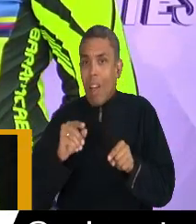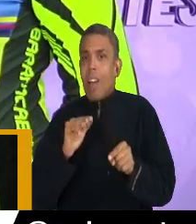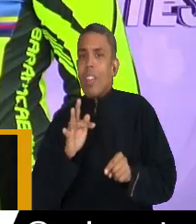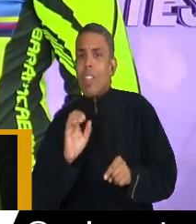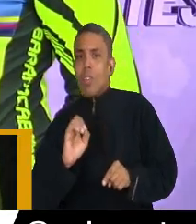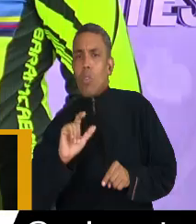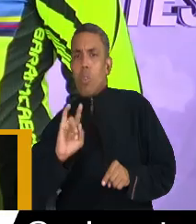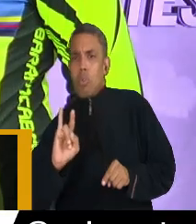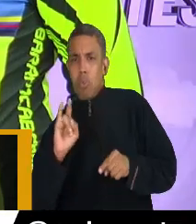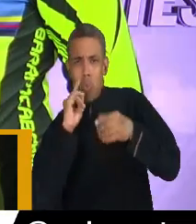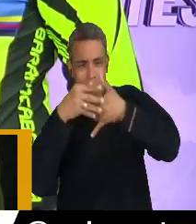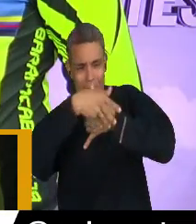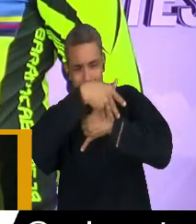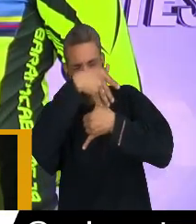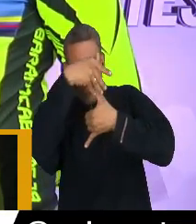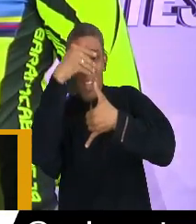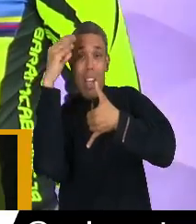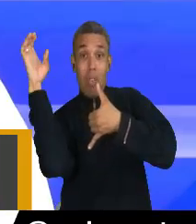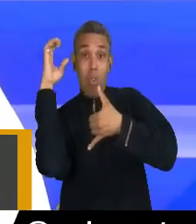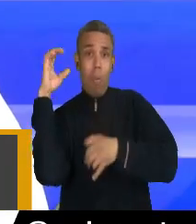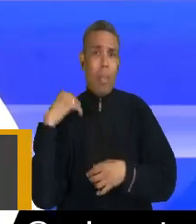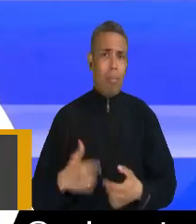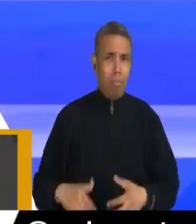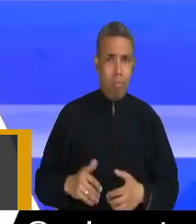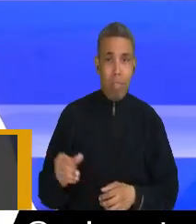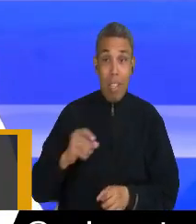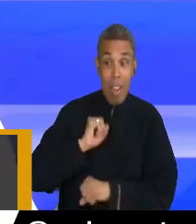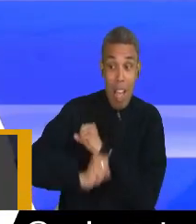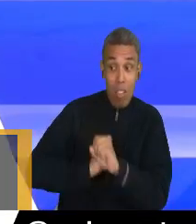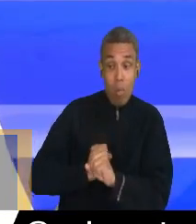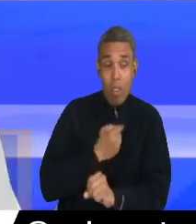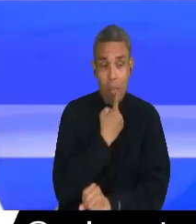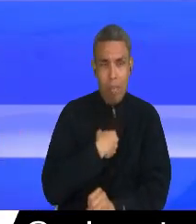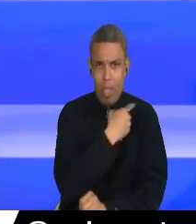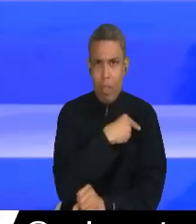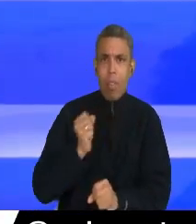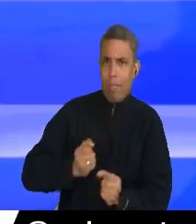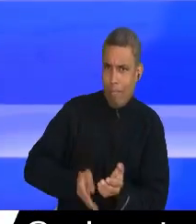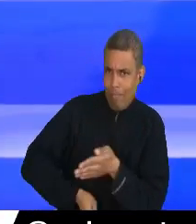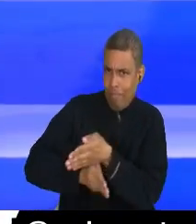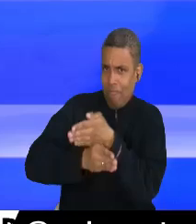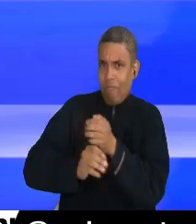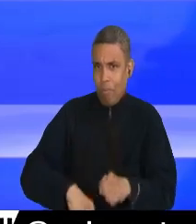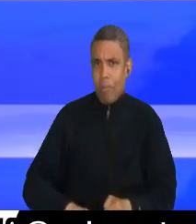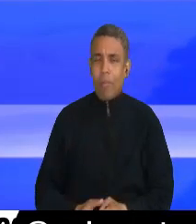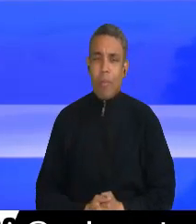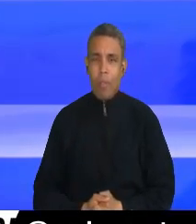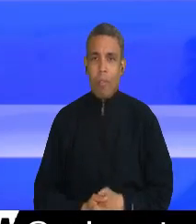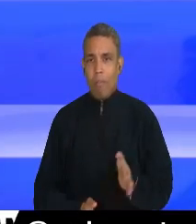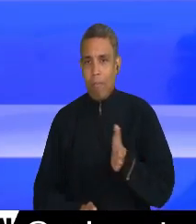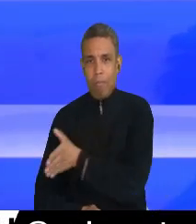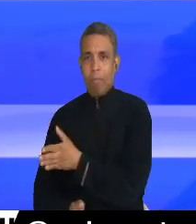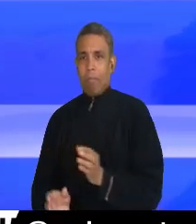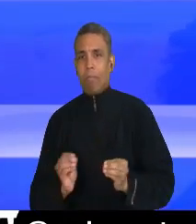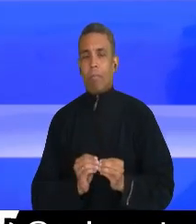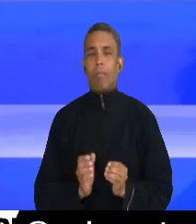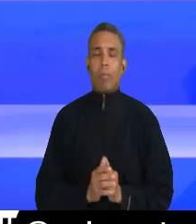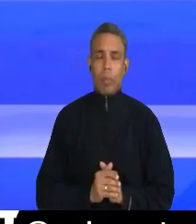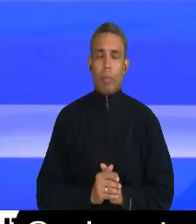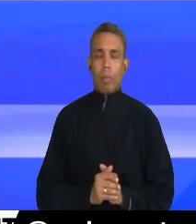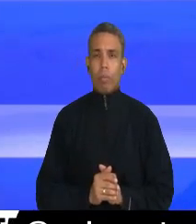a estas y a otras, por supuesto, que van a seguir realizando en Barranca Bermeja. De otra parte, les cuento que conocemos reacciones de los